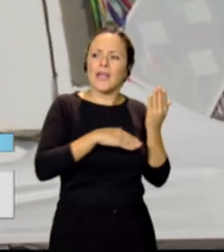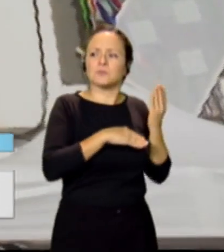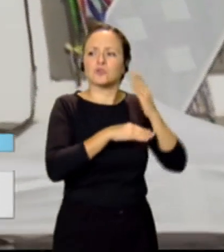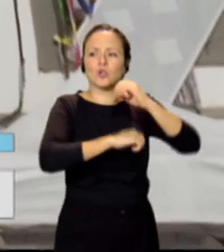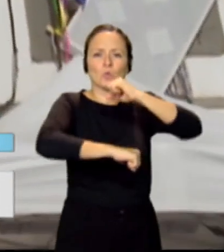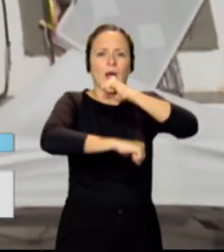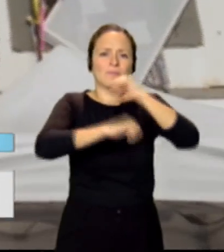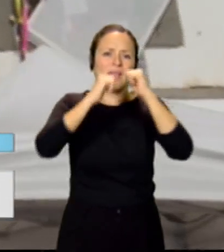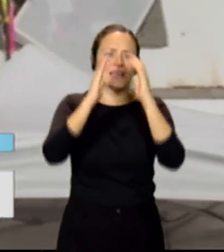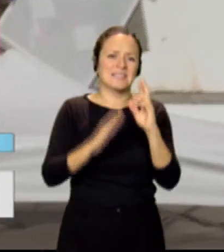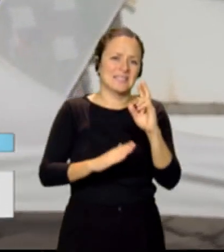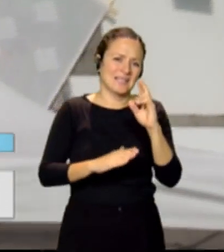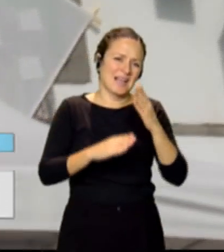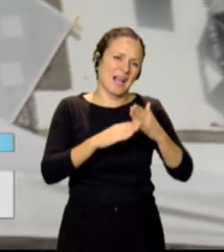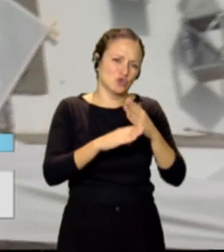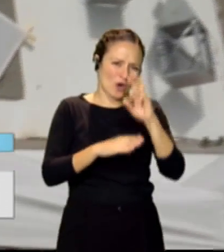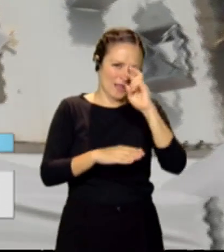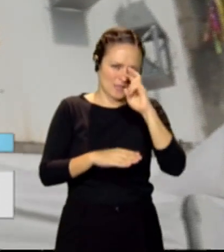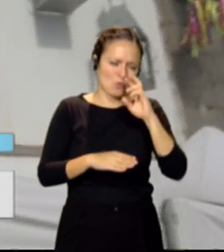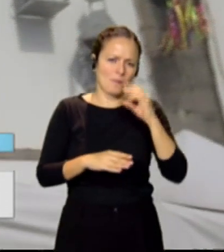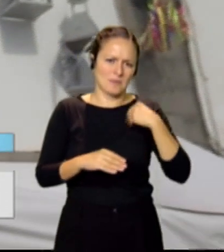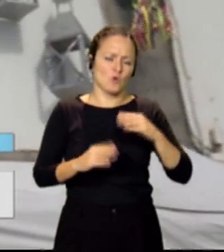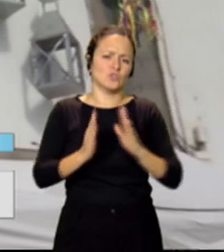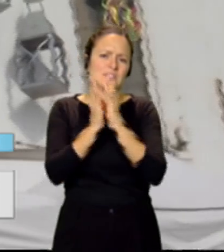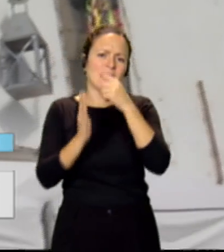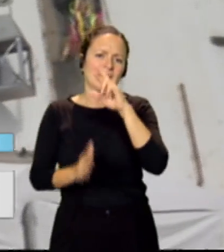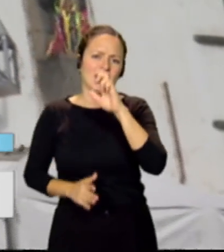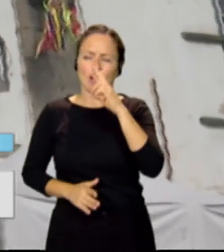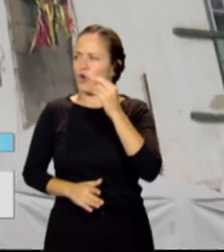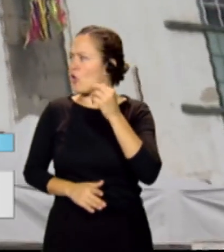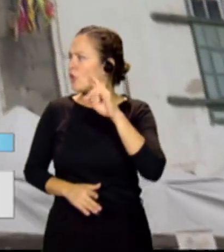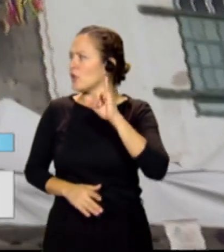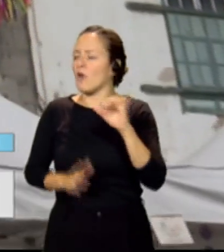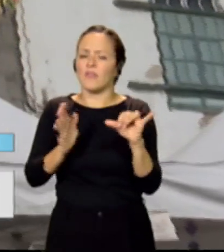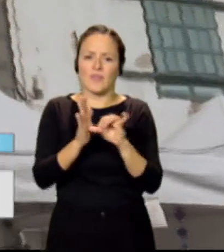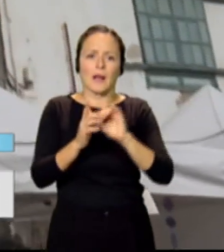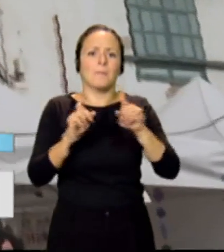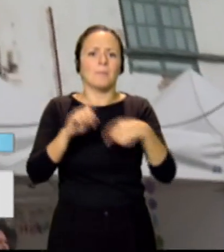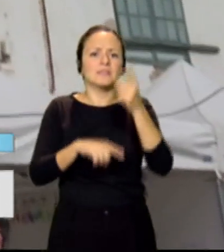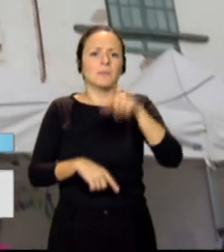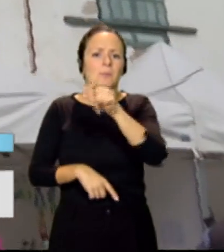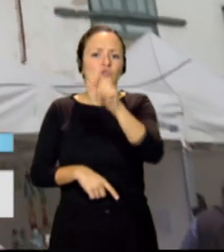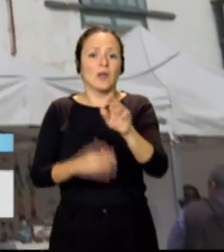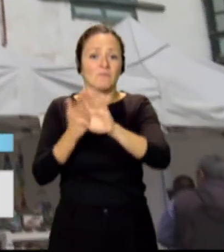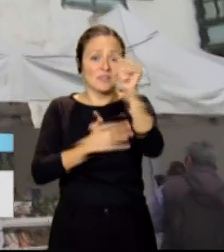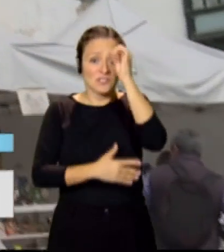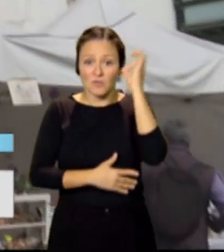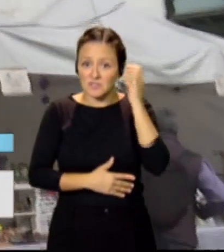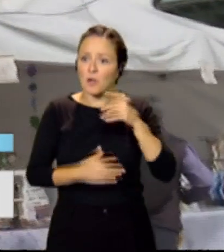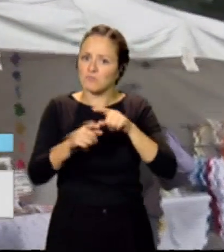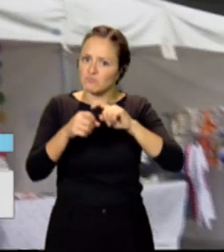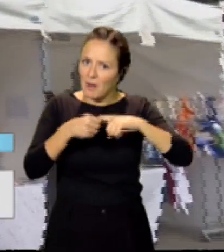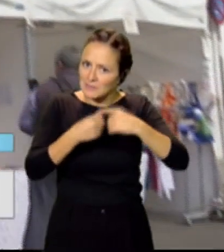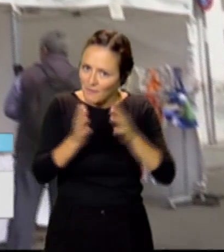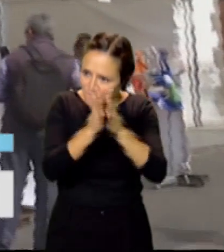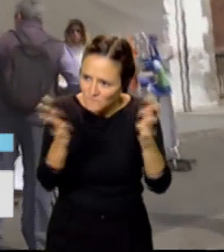antigua a pocos metros de aquí de San Gregorio. También hemos facilitado la participación de todos aquellos vecinos y vecinas que de manera voluntaria pues